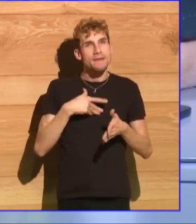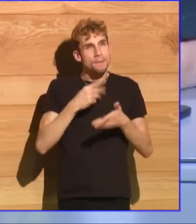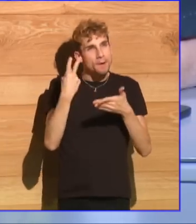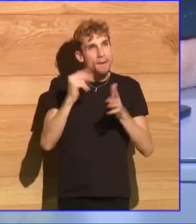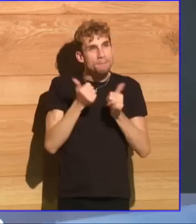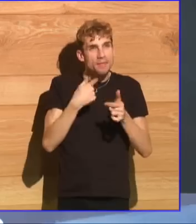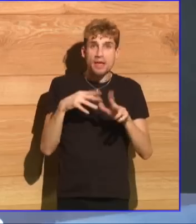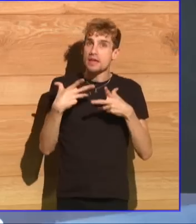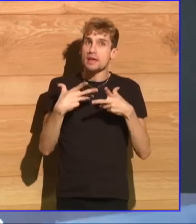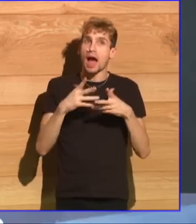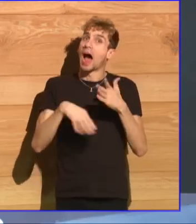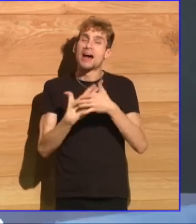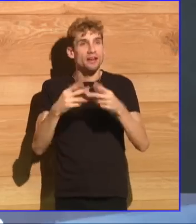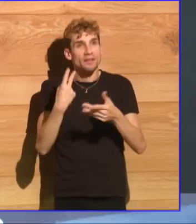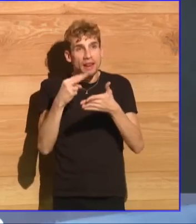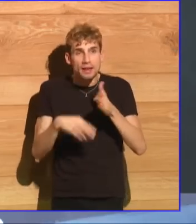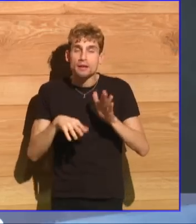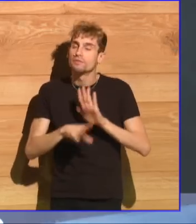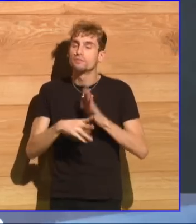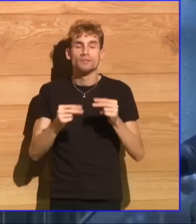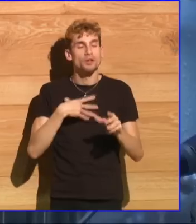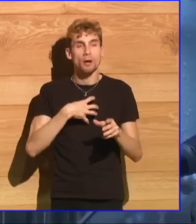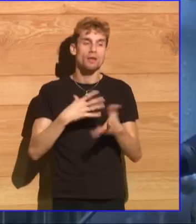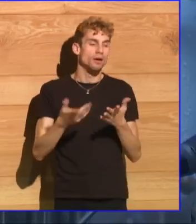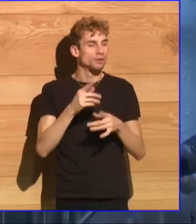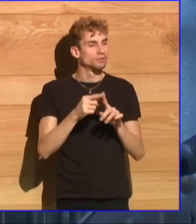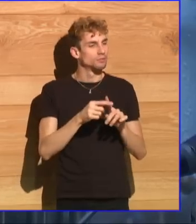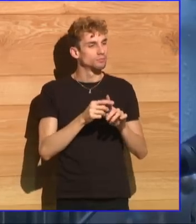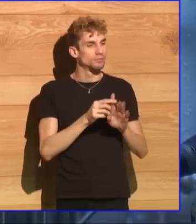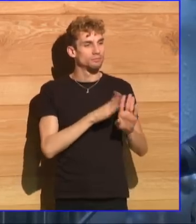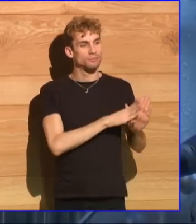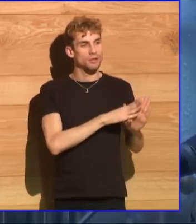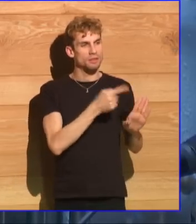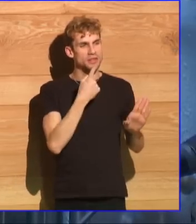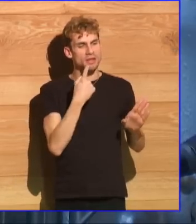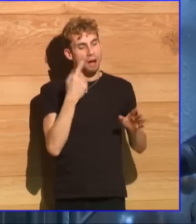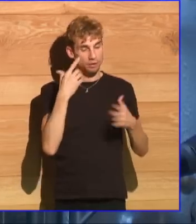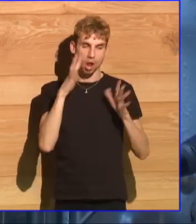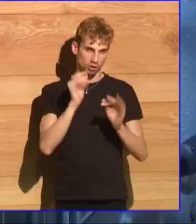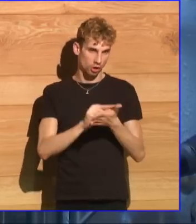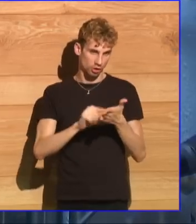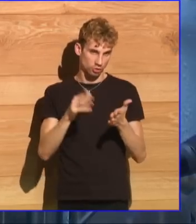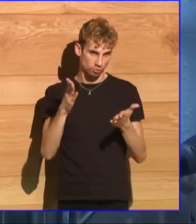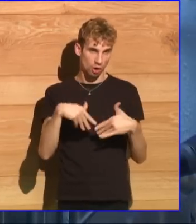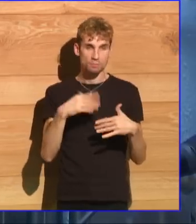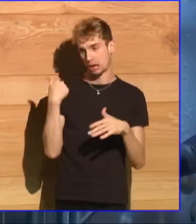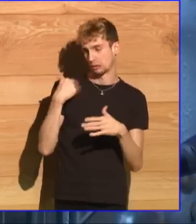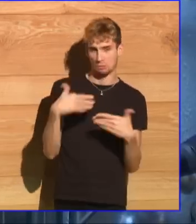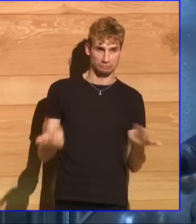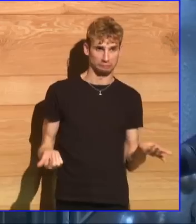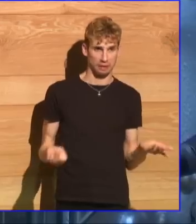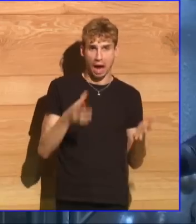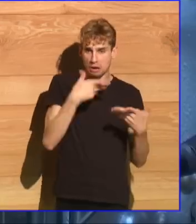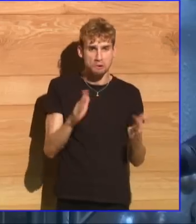terminar? ¿Te sorprendió que hubiera dinosaurios que hablaban? Ahí no había, obviamente, no había un escritor. No lo he ido ahora, lo iba a ver entonces. Y